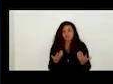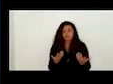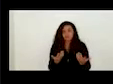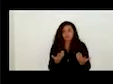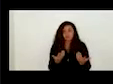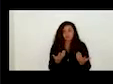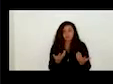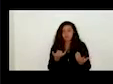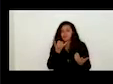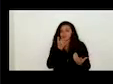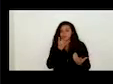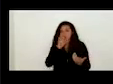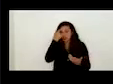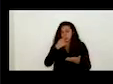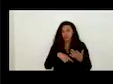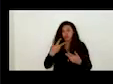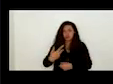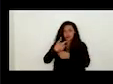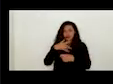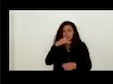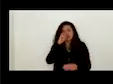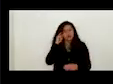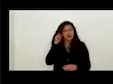perdón, creo que no se ve mi cámara, ¿verdad, Jorge?